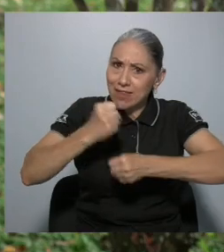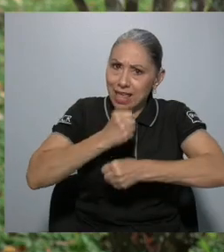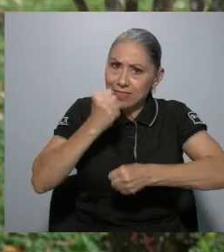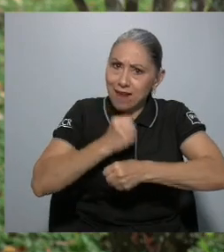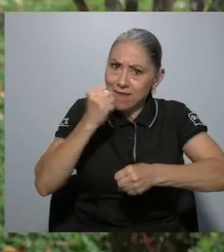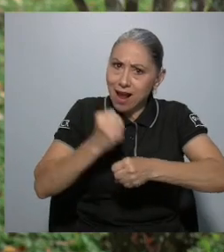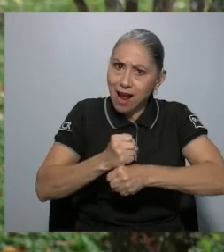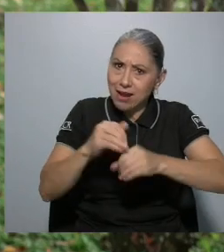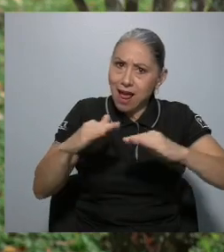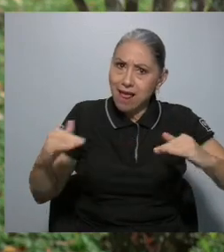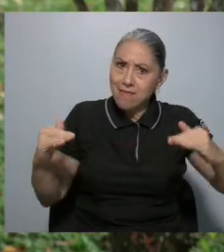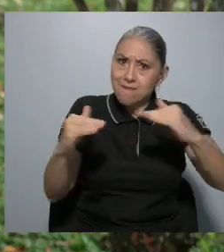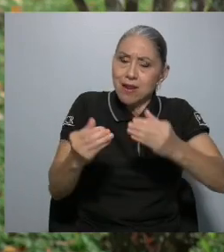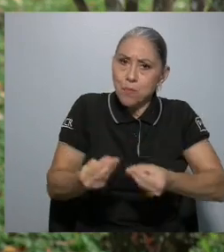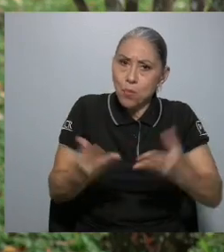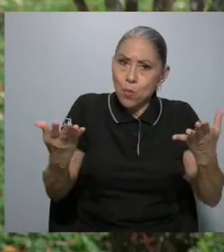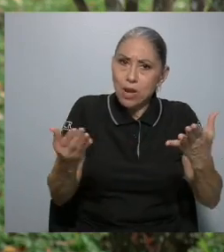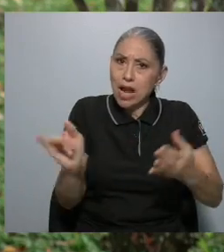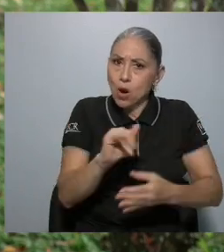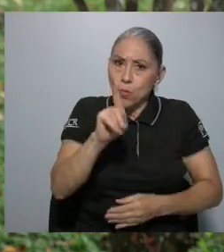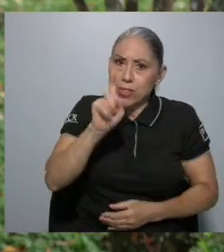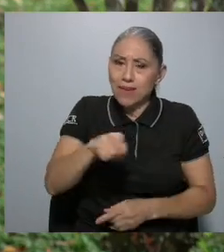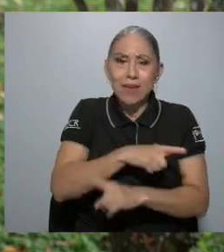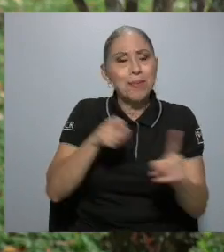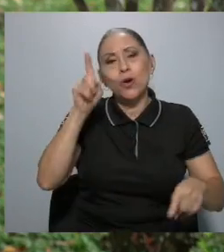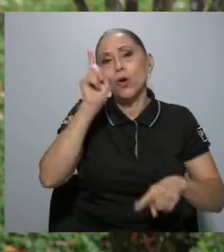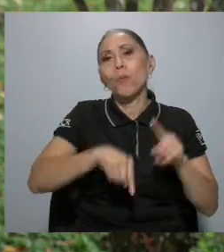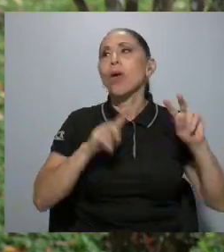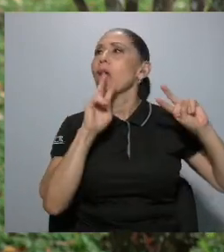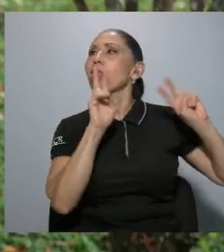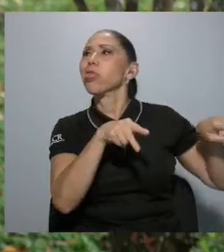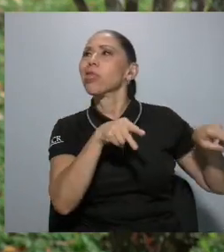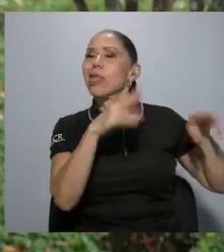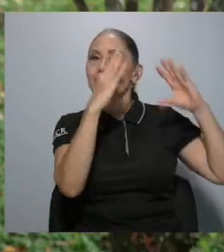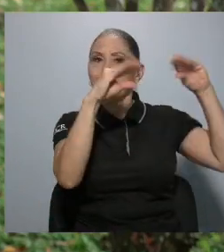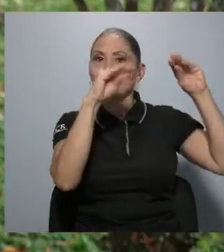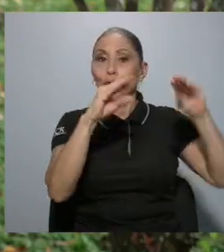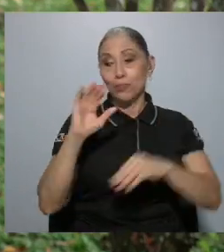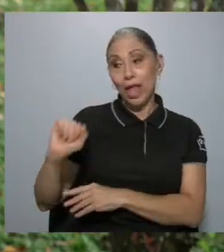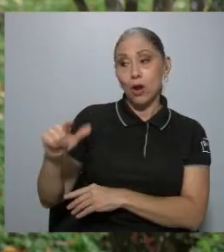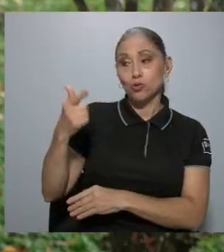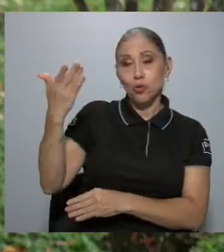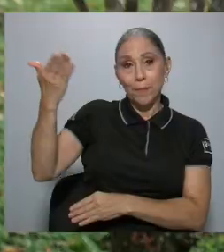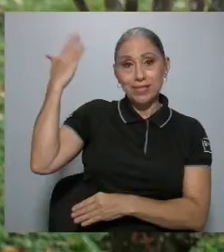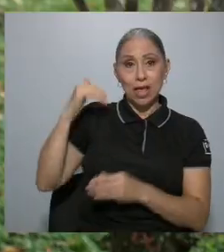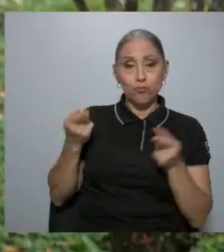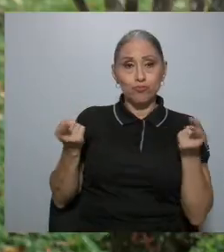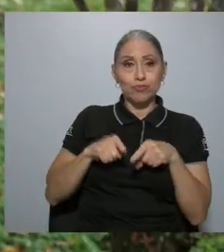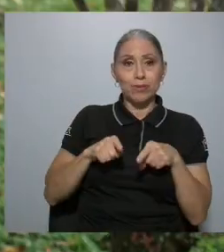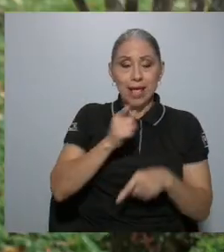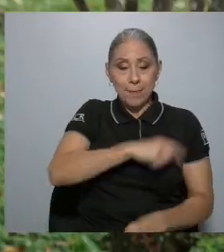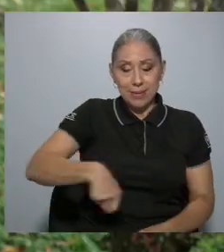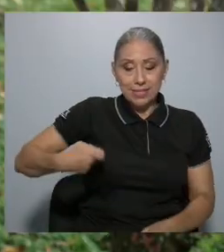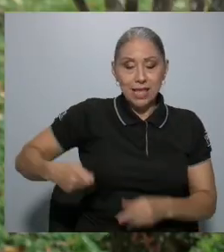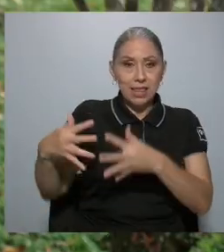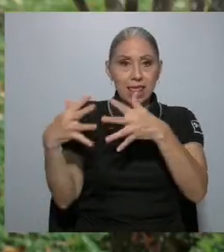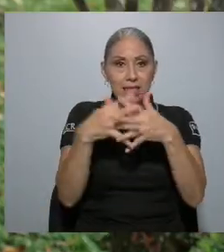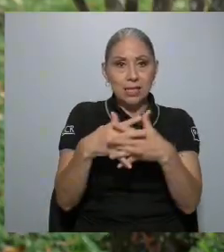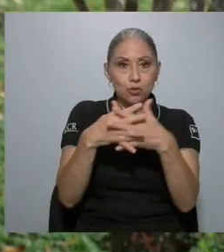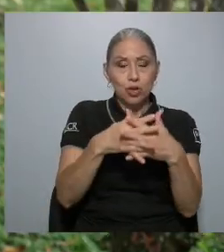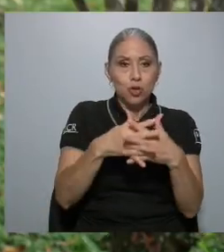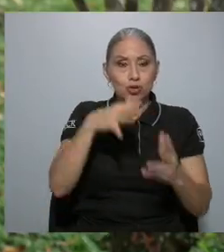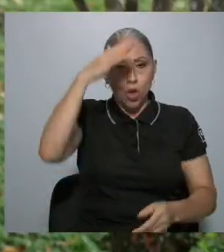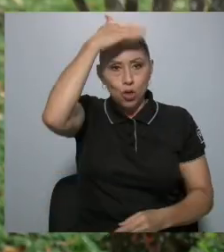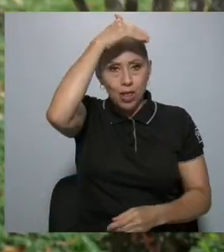y hacer la gestión pública que corresponda, pero no desacreditar el dato. En agosto pasado sucedió que el presidente